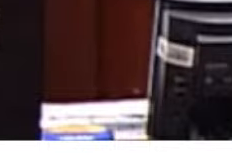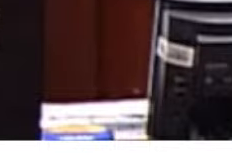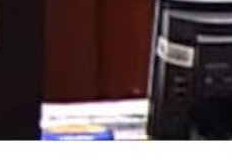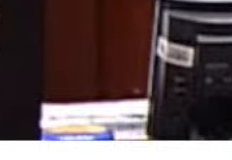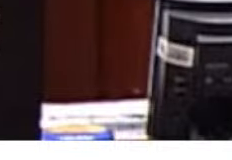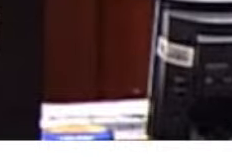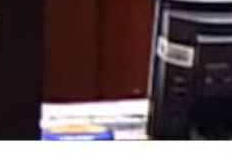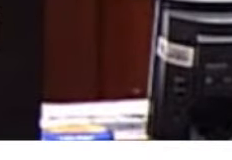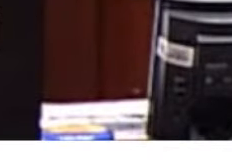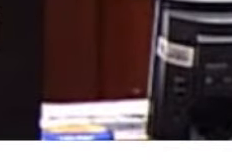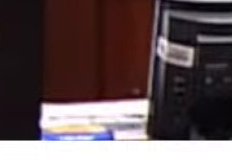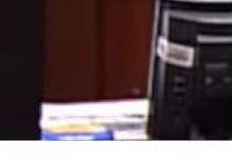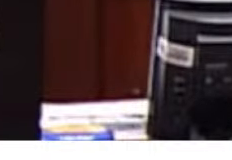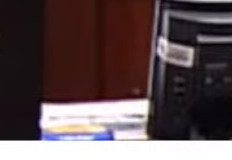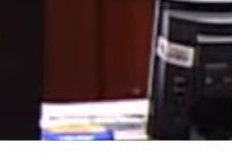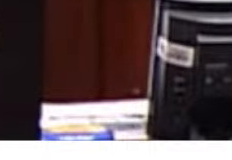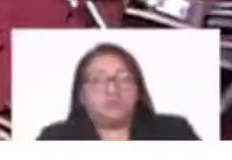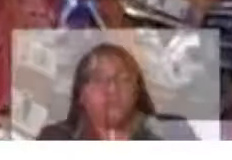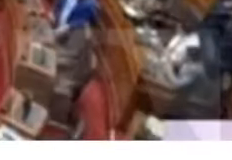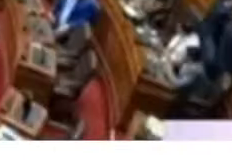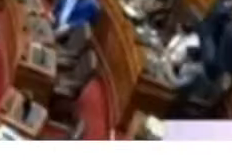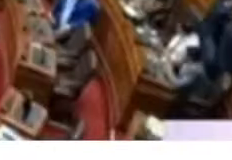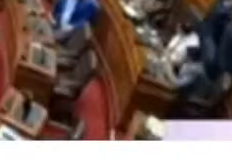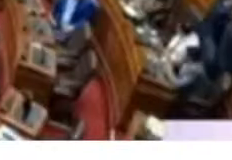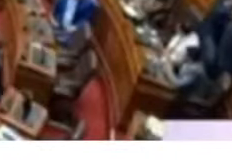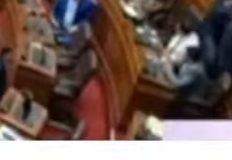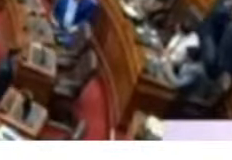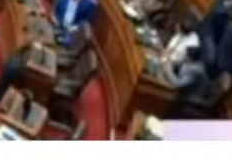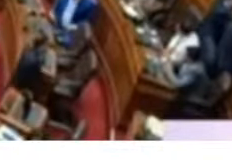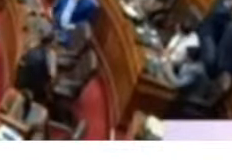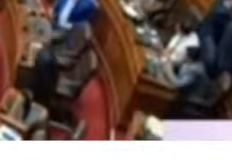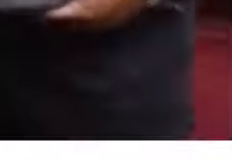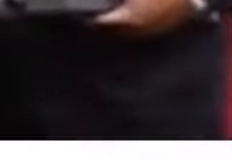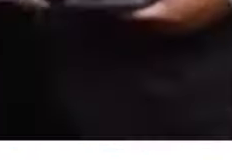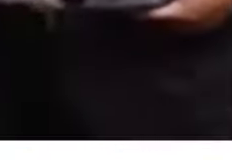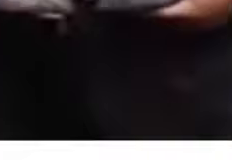ingresen a la sala de sesiones. Sí.